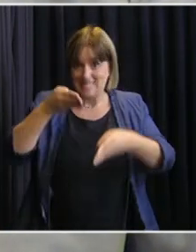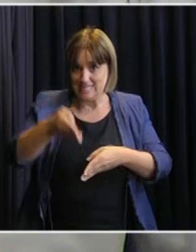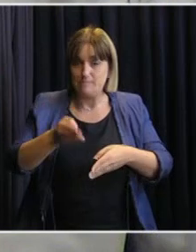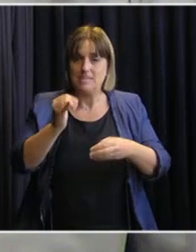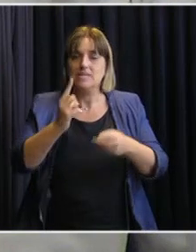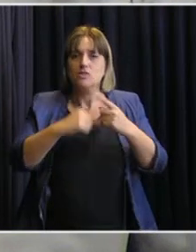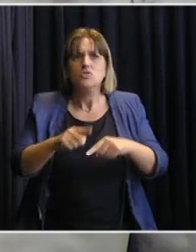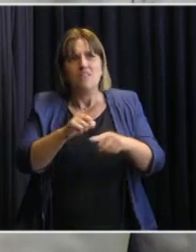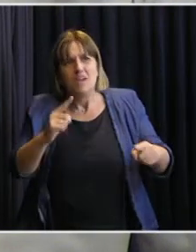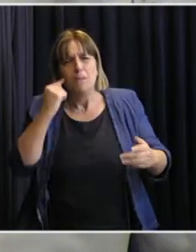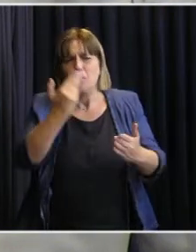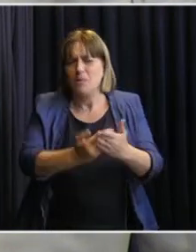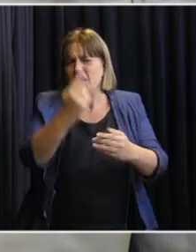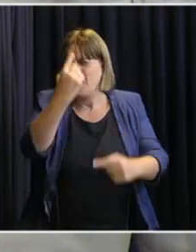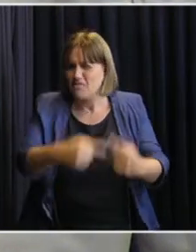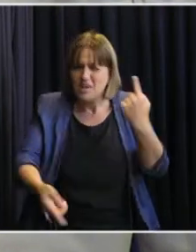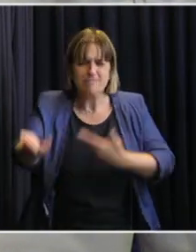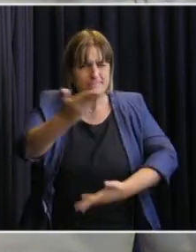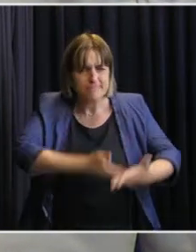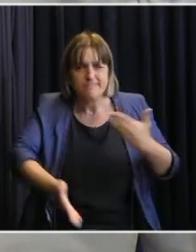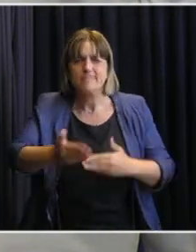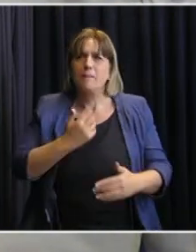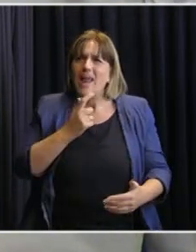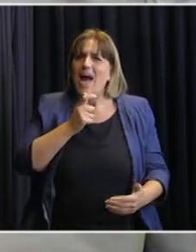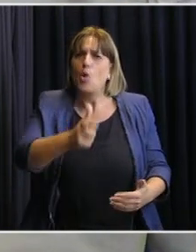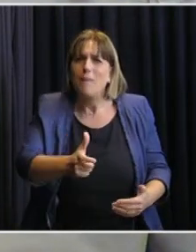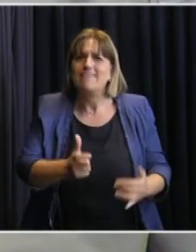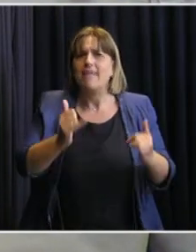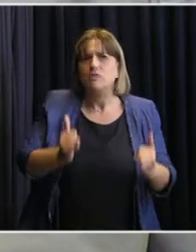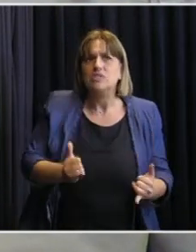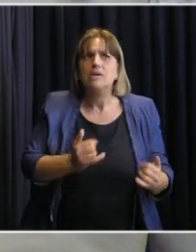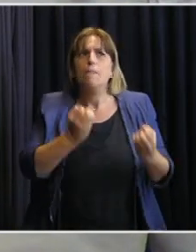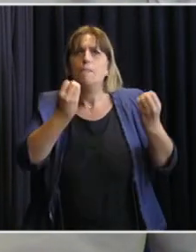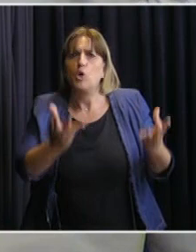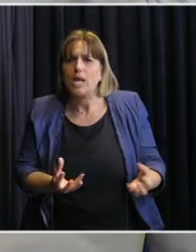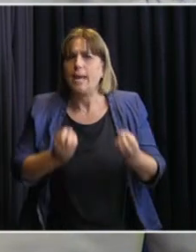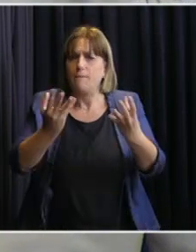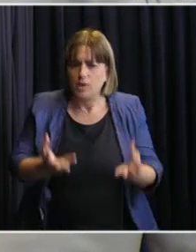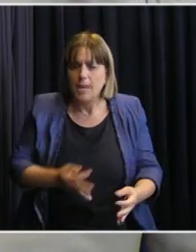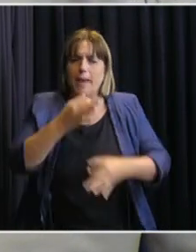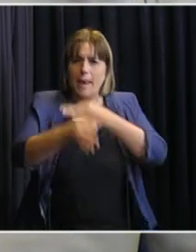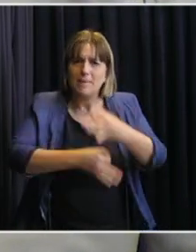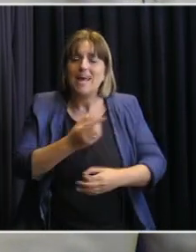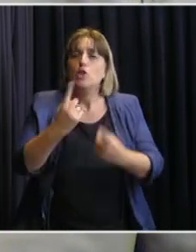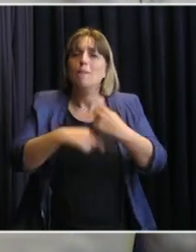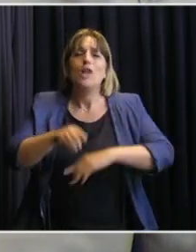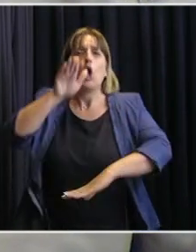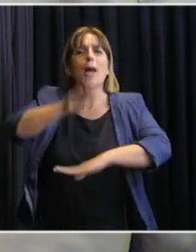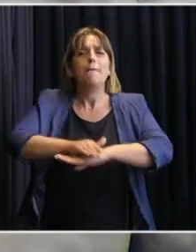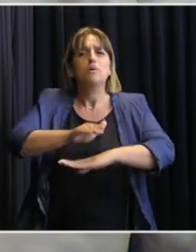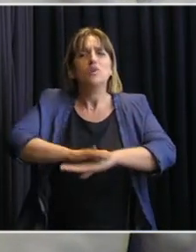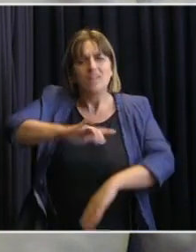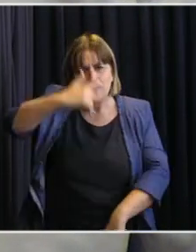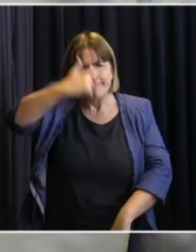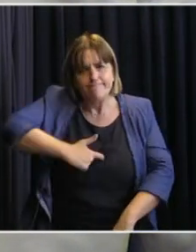Se escucharon propuestas de todo el mundo y argumentación por parte de distintos ministros. Obviamente, la responsabilidad última me compete a mí y